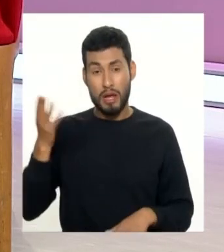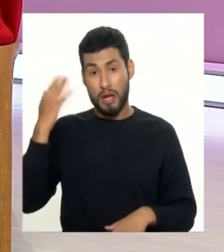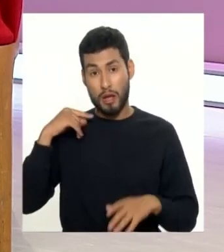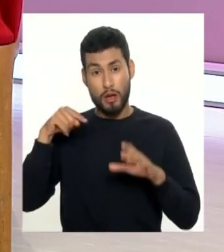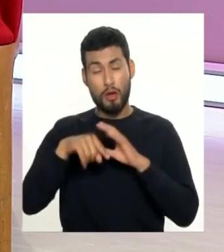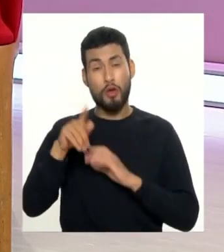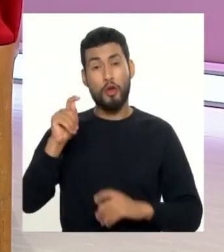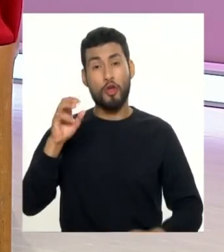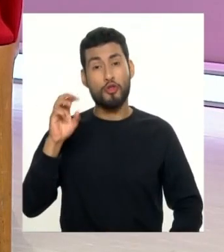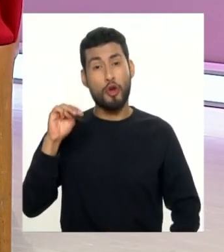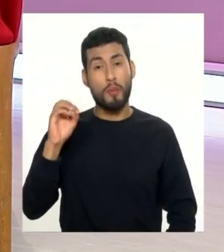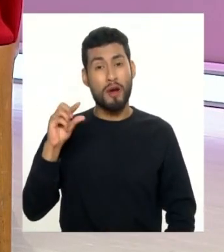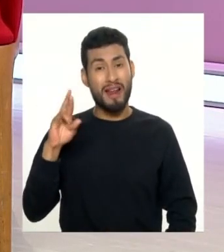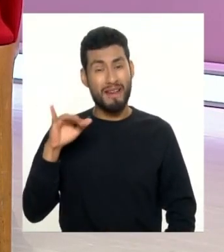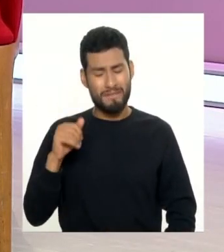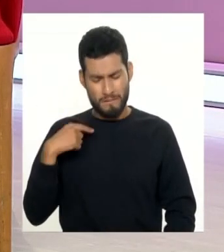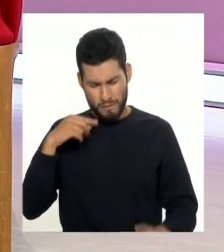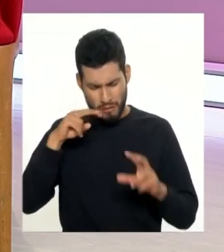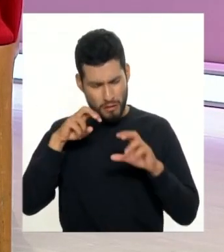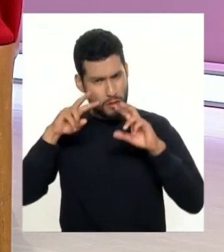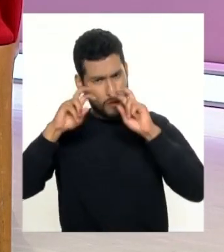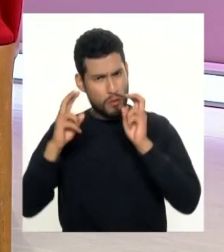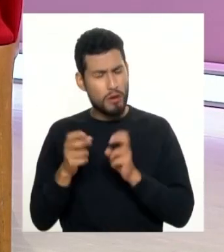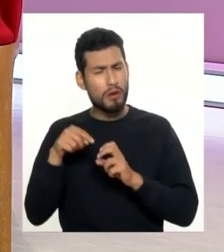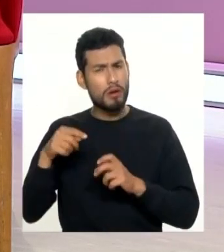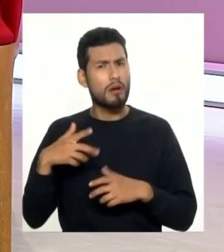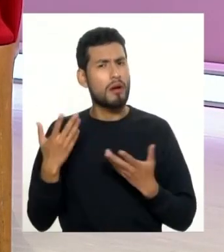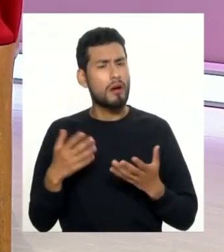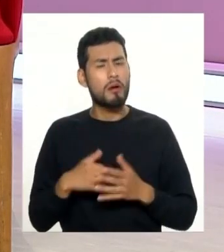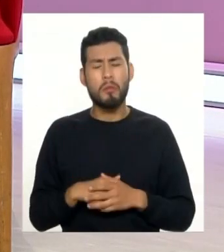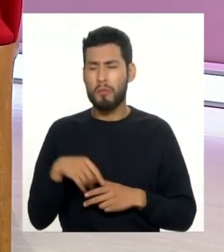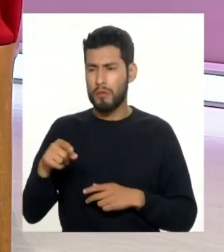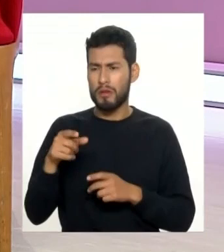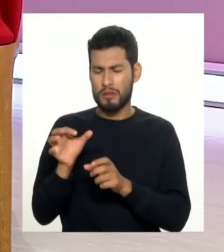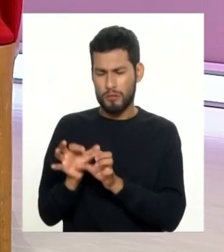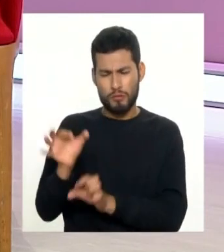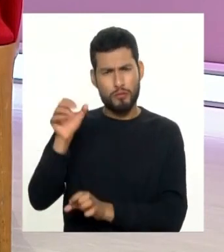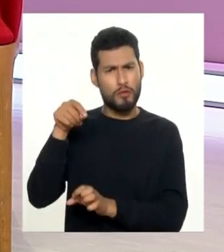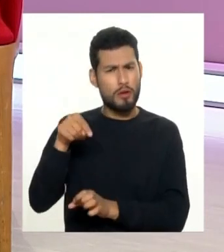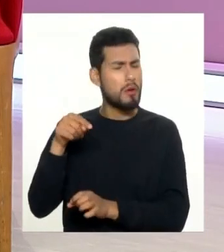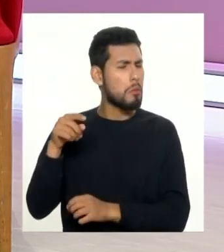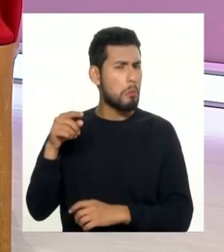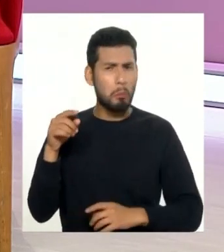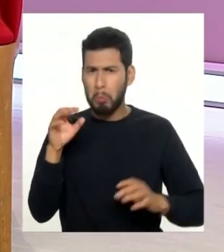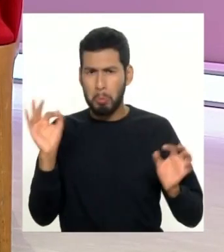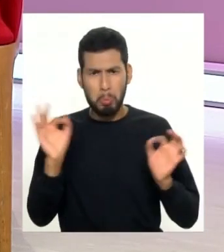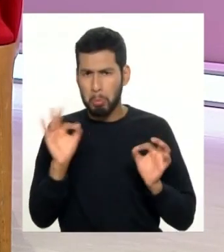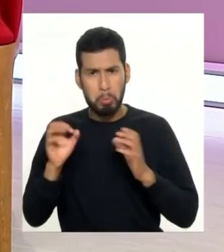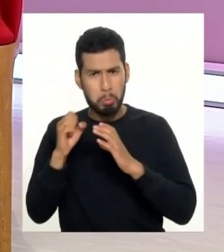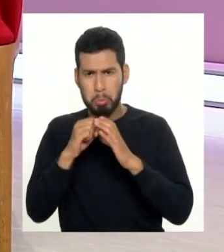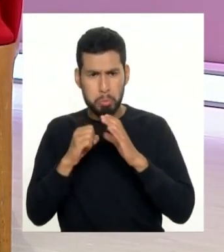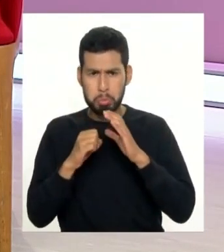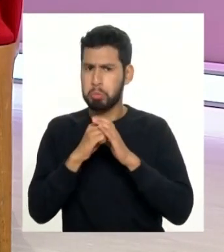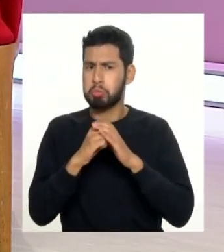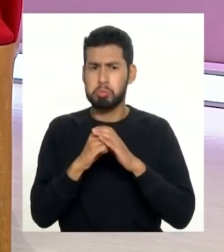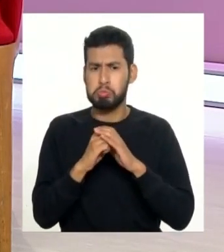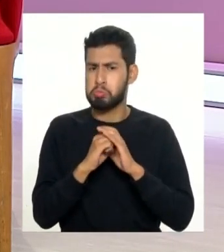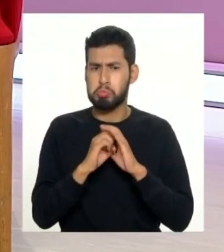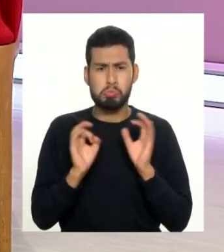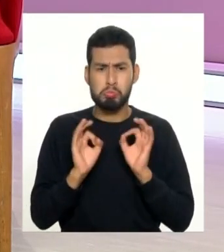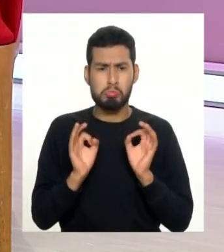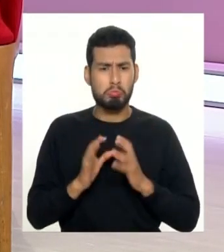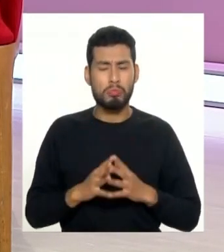tomografía y en la tomografía decía pinzamiento posterior y que no presentaba hernia discal.